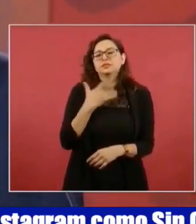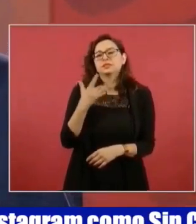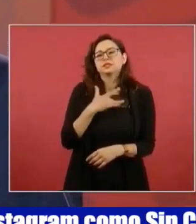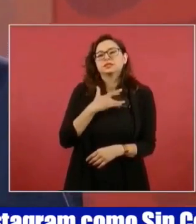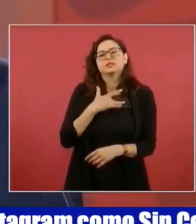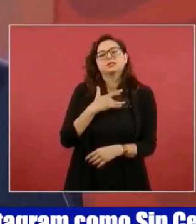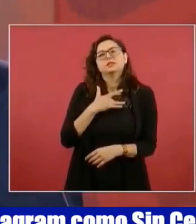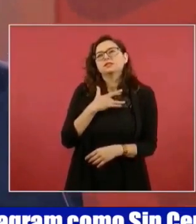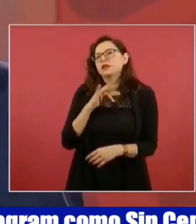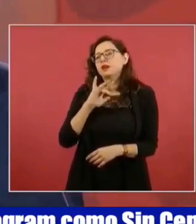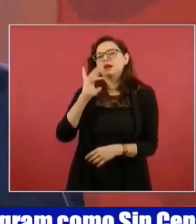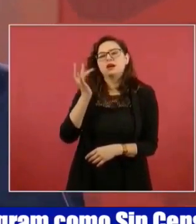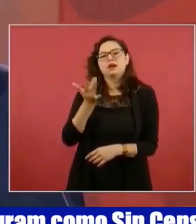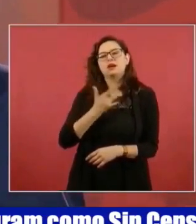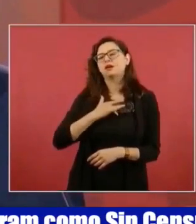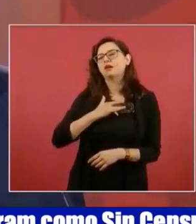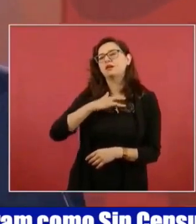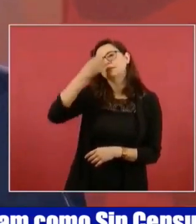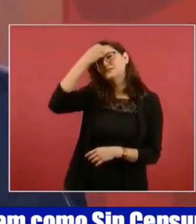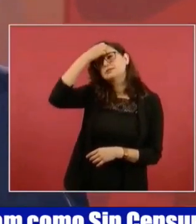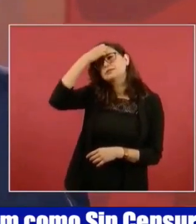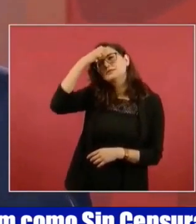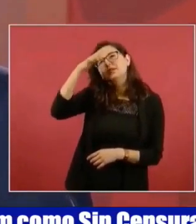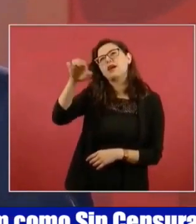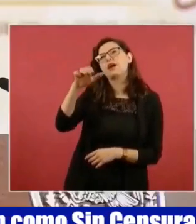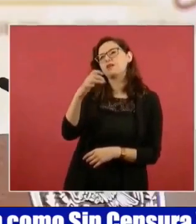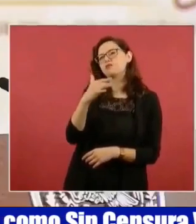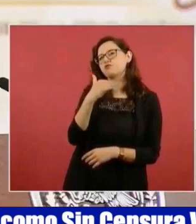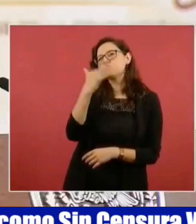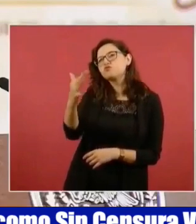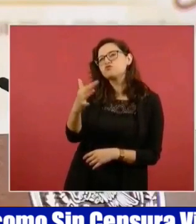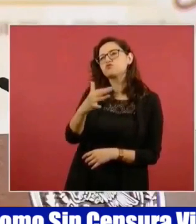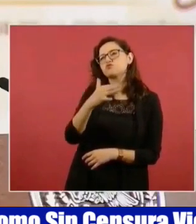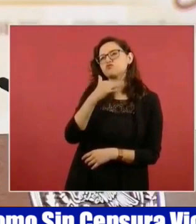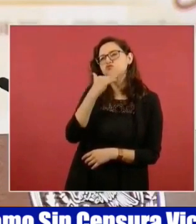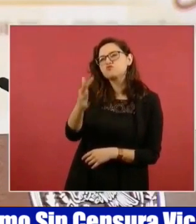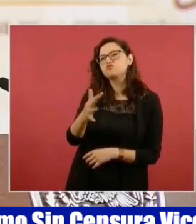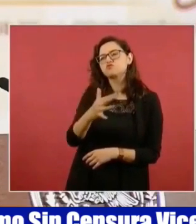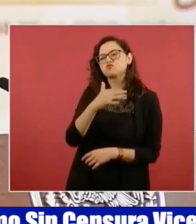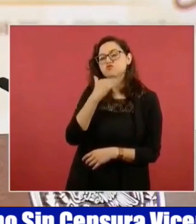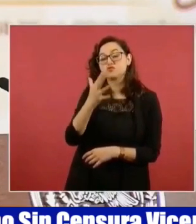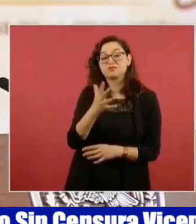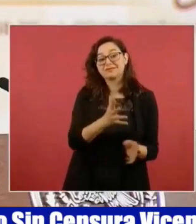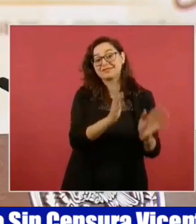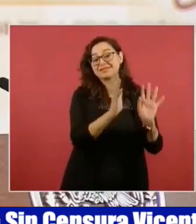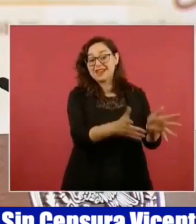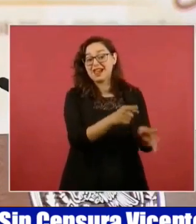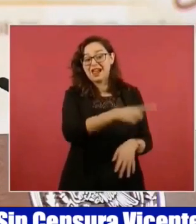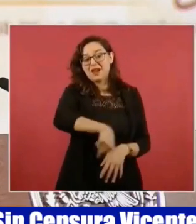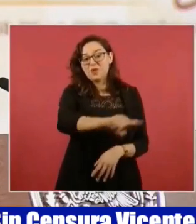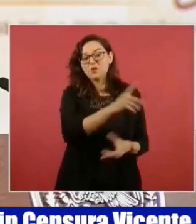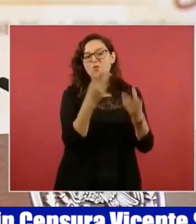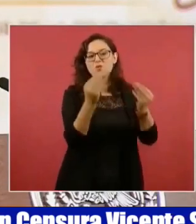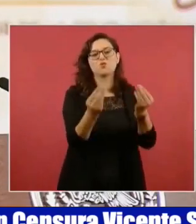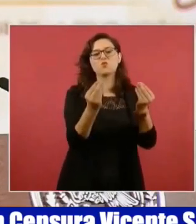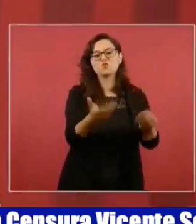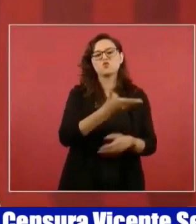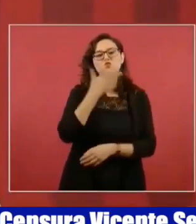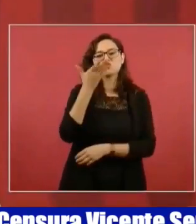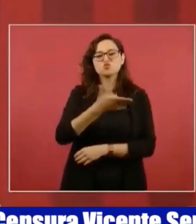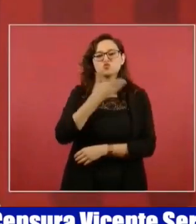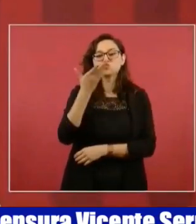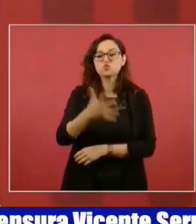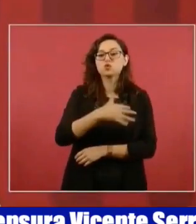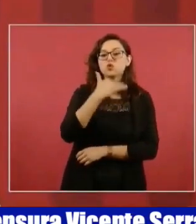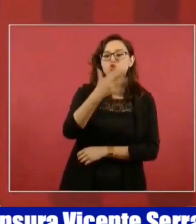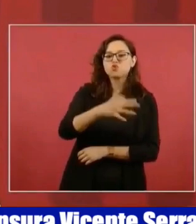la corrupción. Se acostumbraron a la corrupción y a